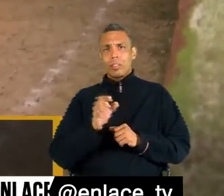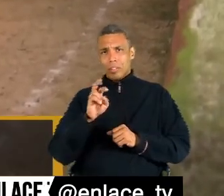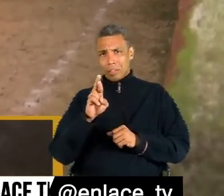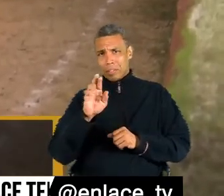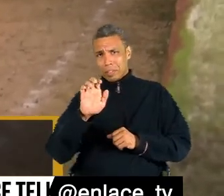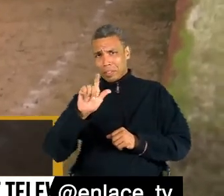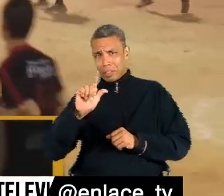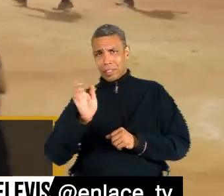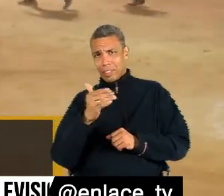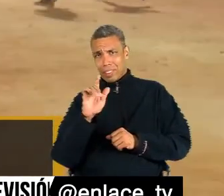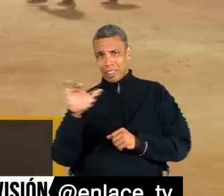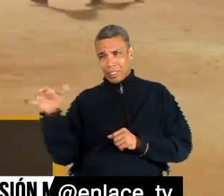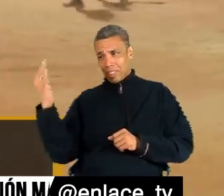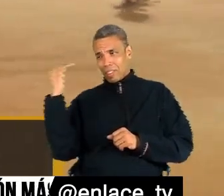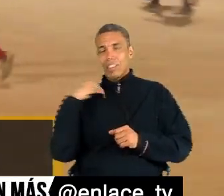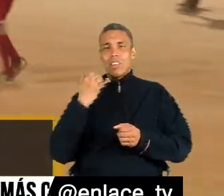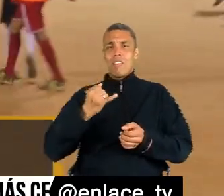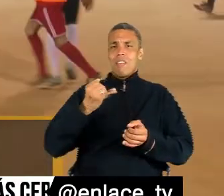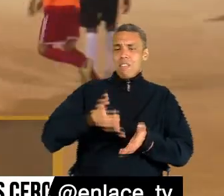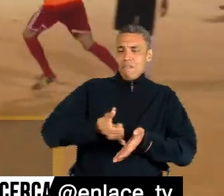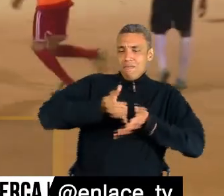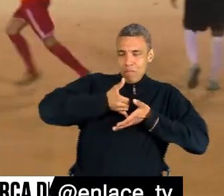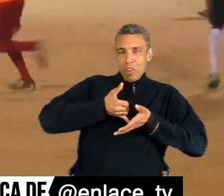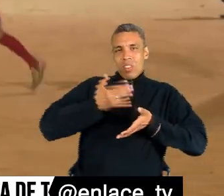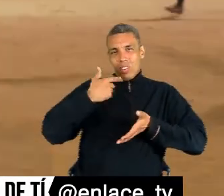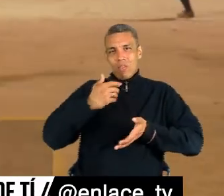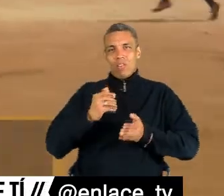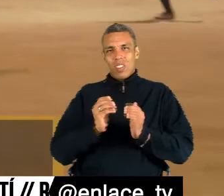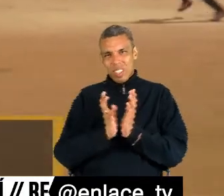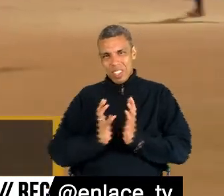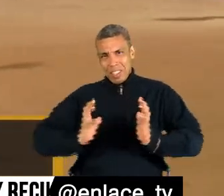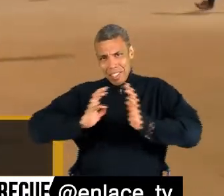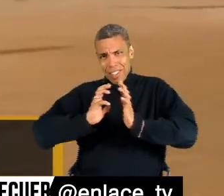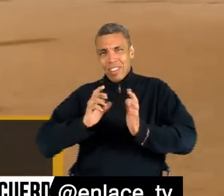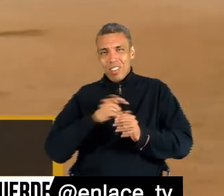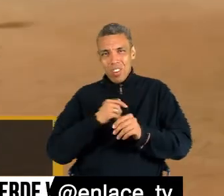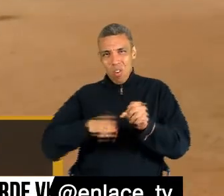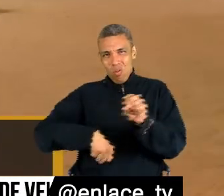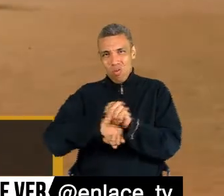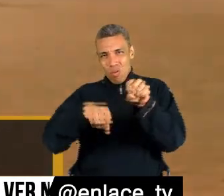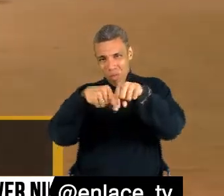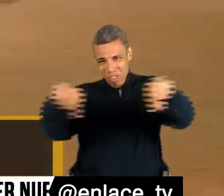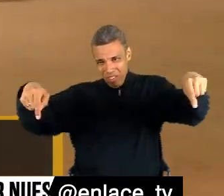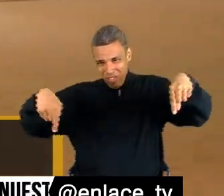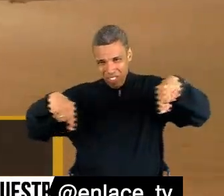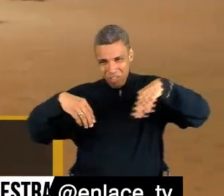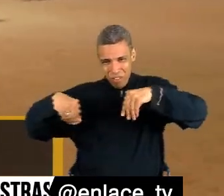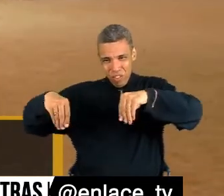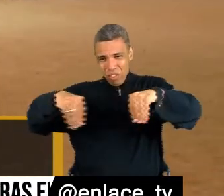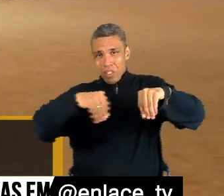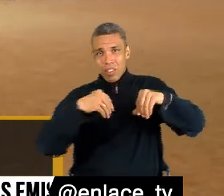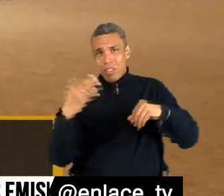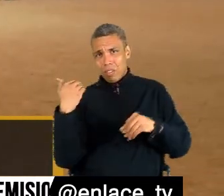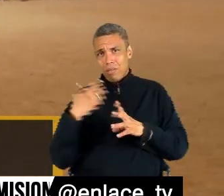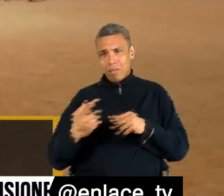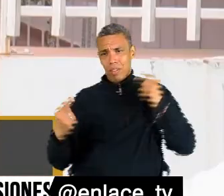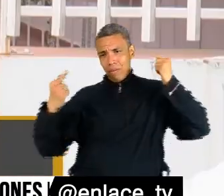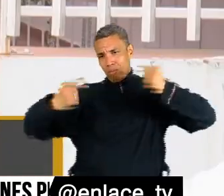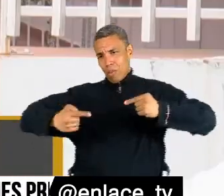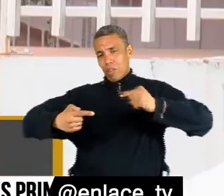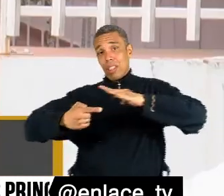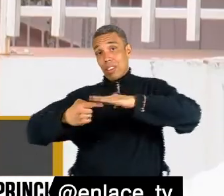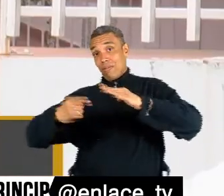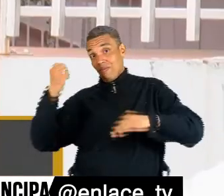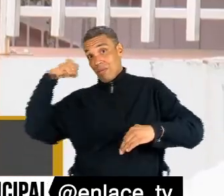el título de campeón del torneo de minifútbol del barrio Aguas Claras luego de derrotar a su similar del combo de Ludwin. Con